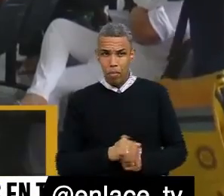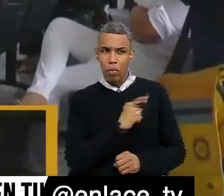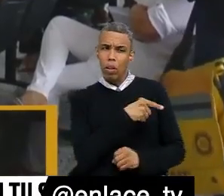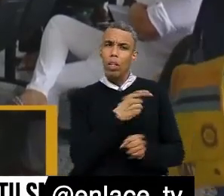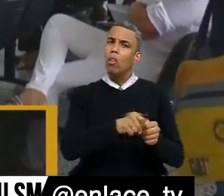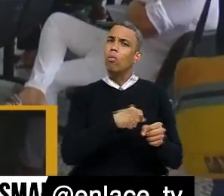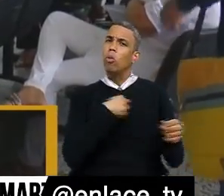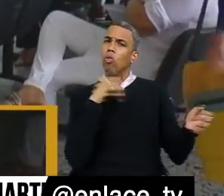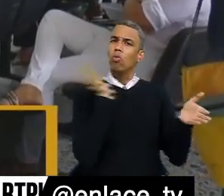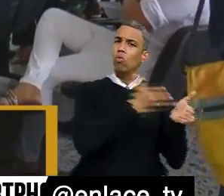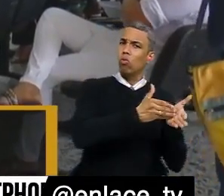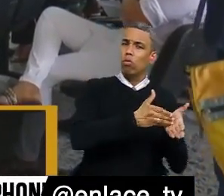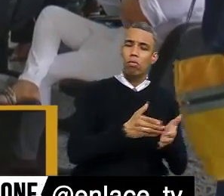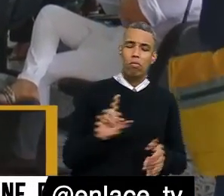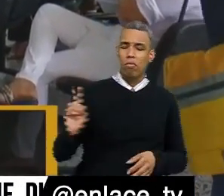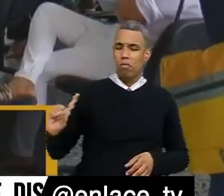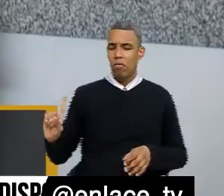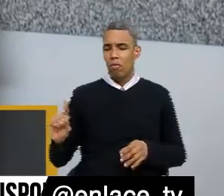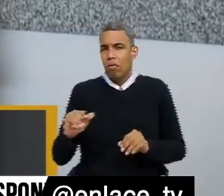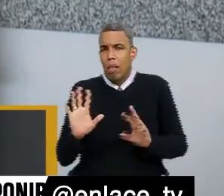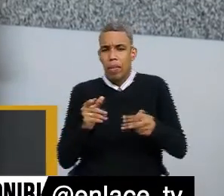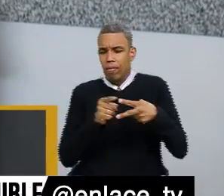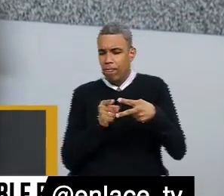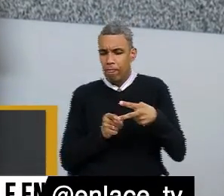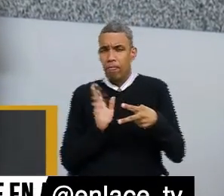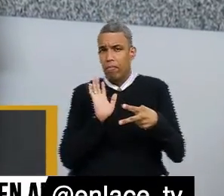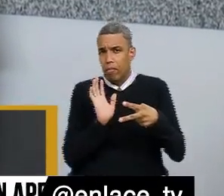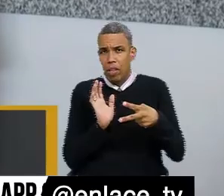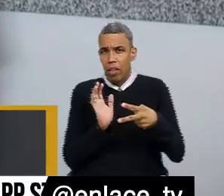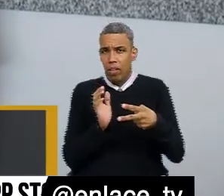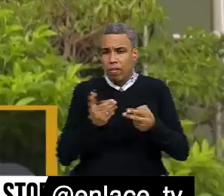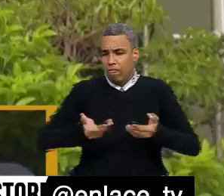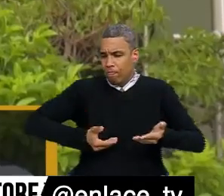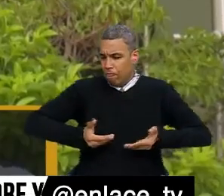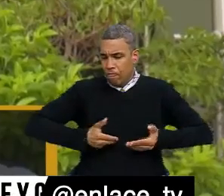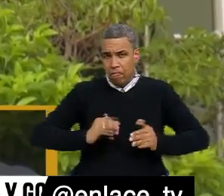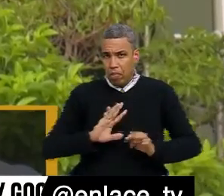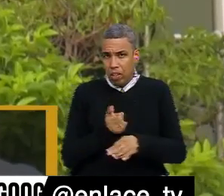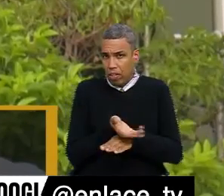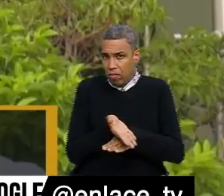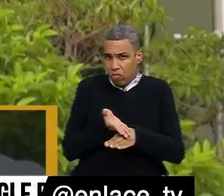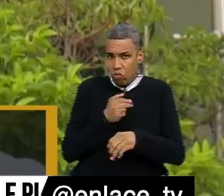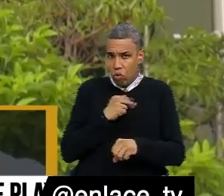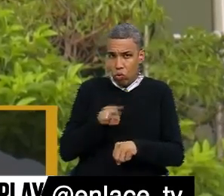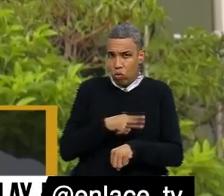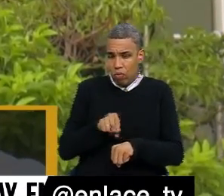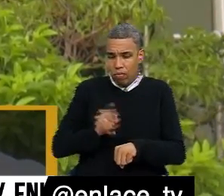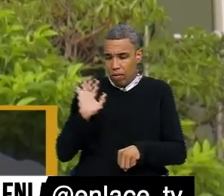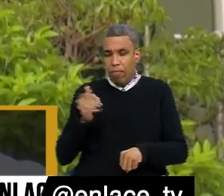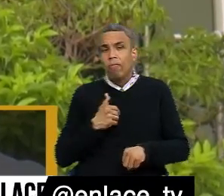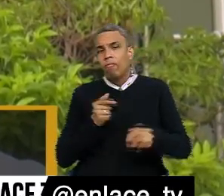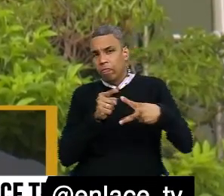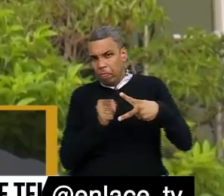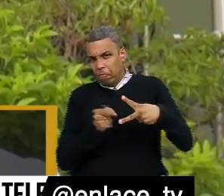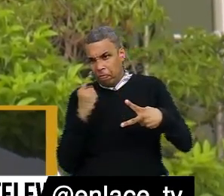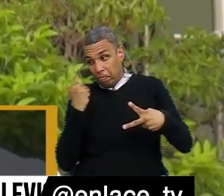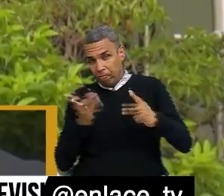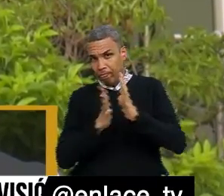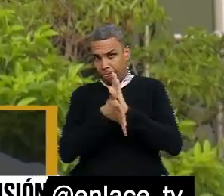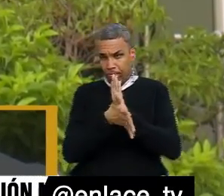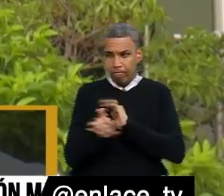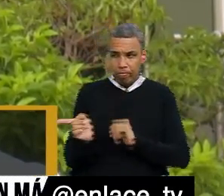defender también, en general, la atención médica que reciben los santandereanos. Es importante que todos los beneficiarios de la